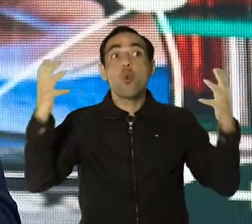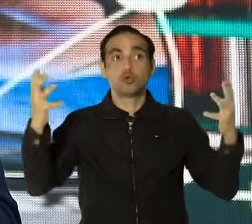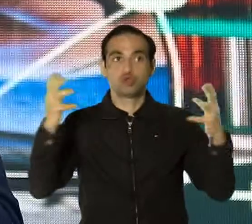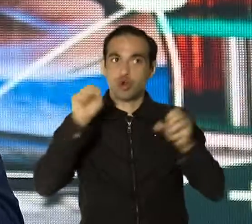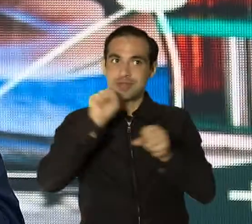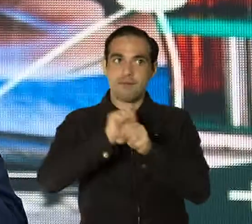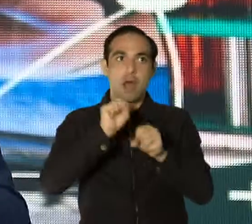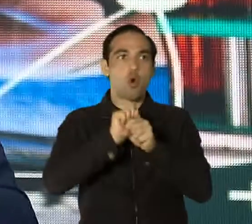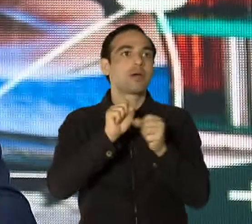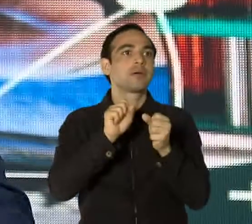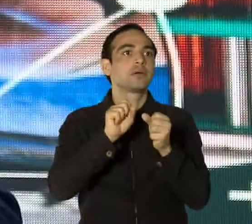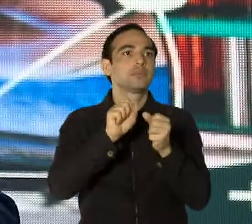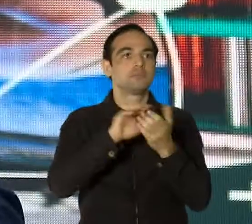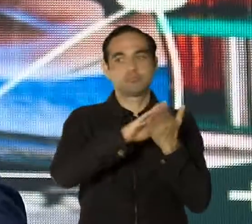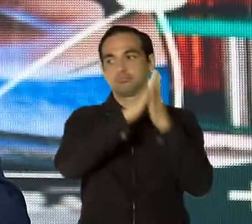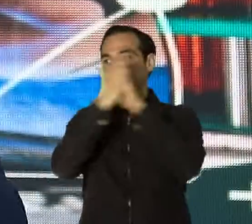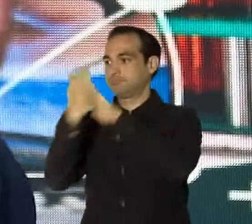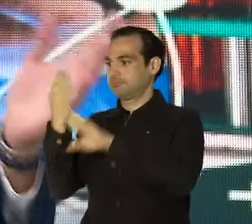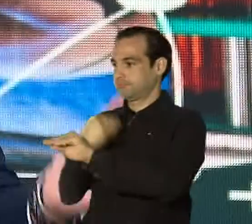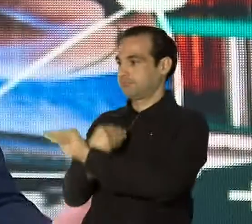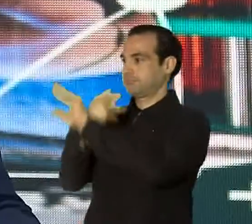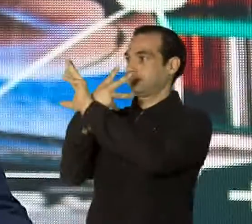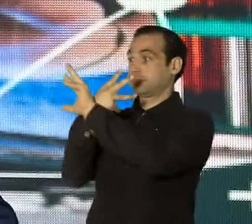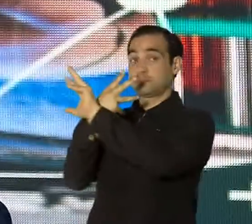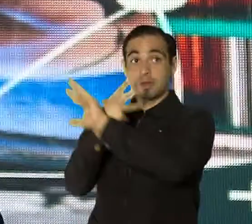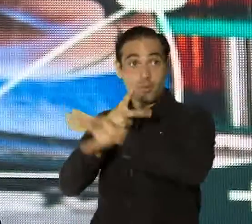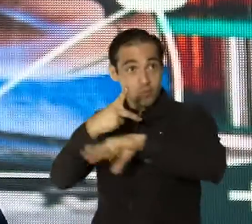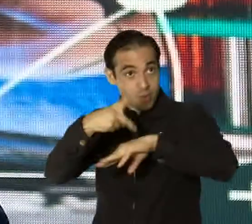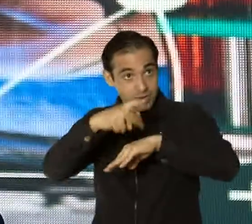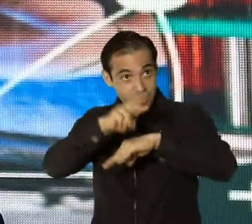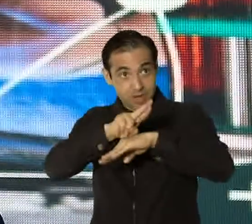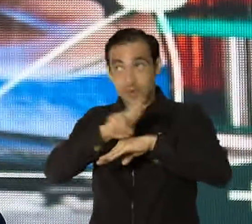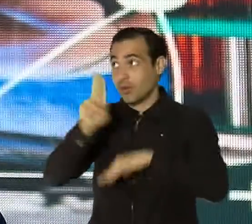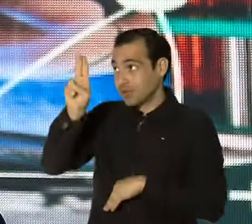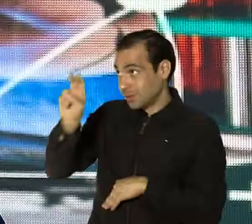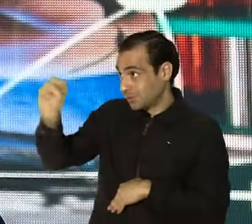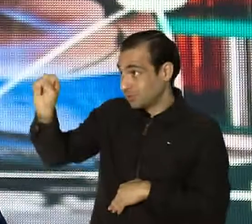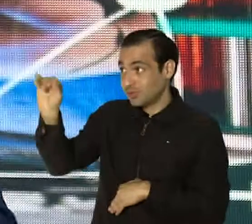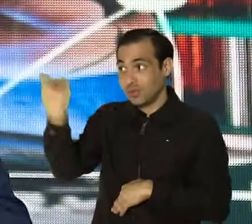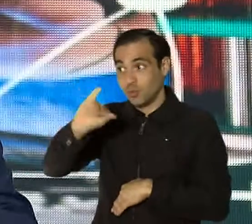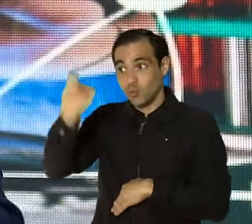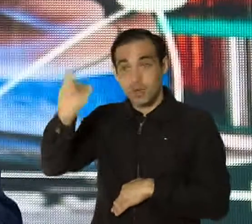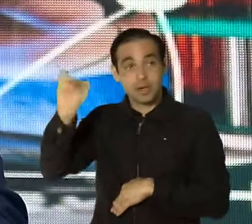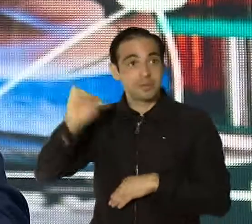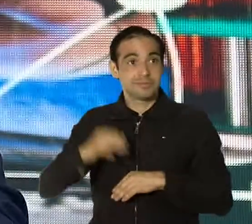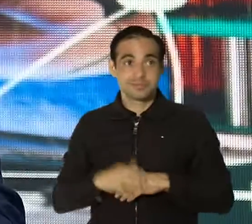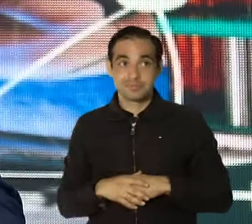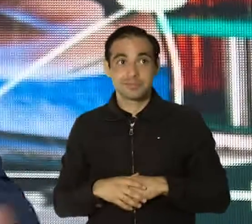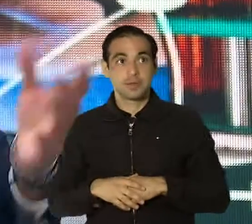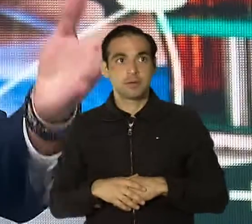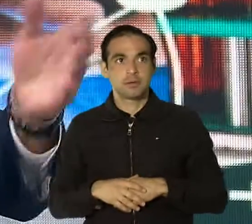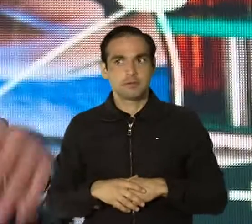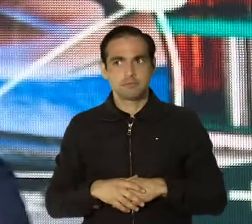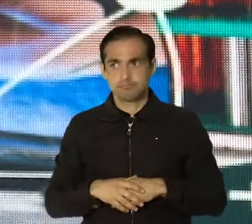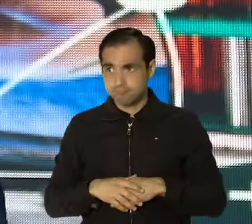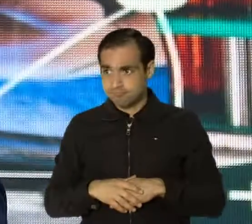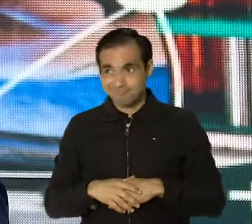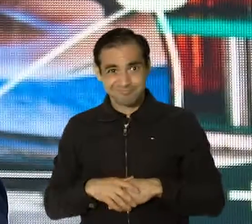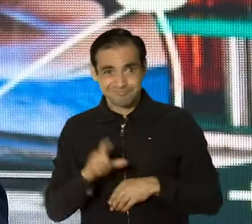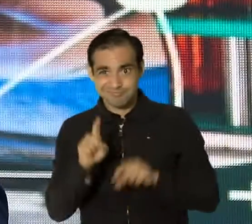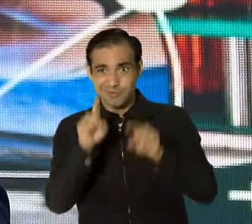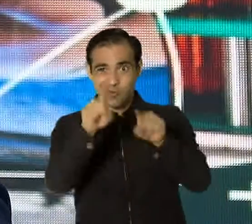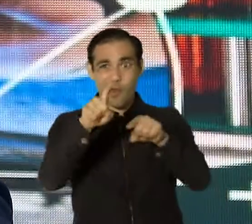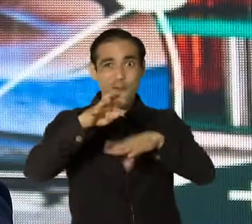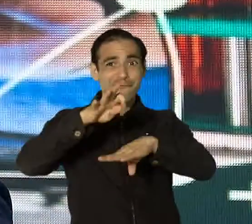dimos cuenta todos, Puerto Rico, Estados Unidos y el mundo entero, de que no teníamos que ir a una oficina para hacer